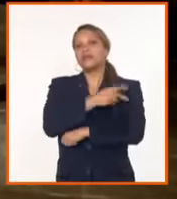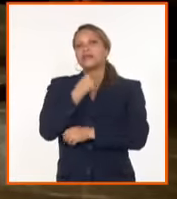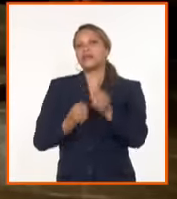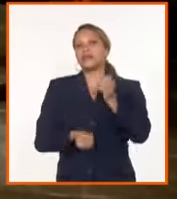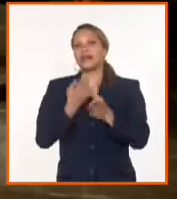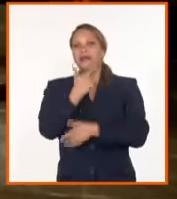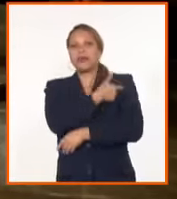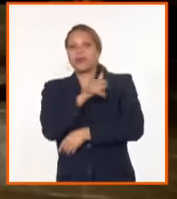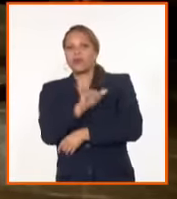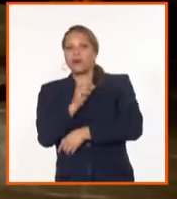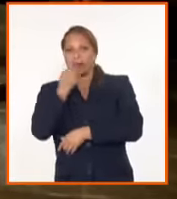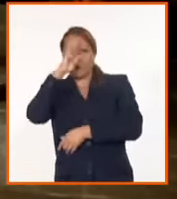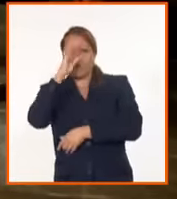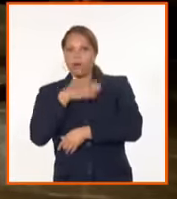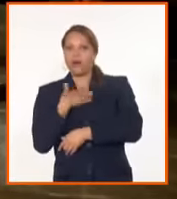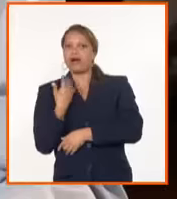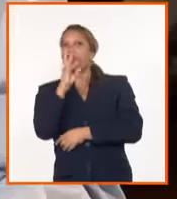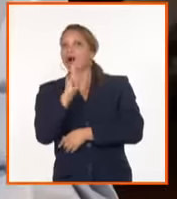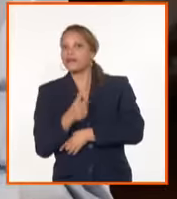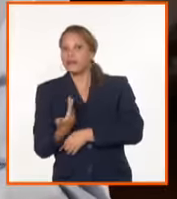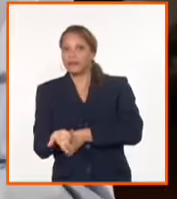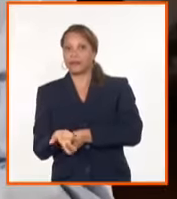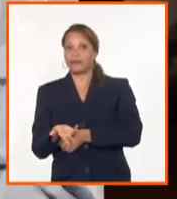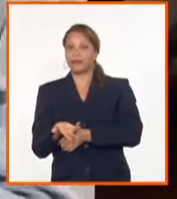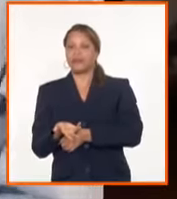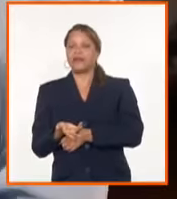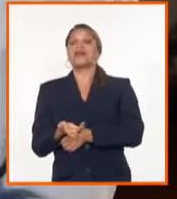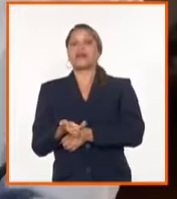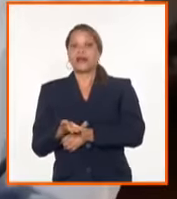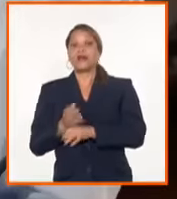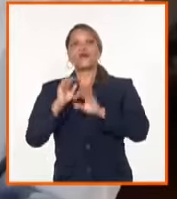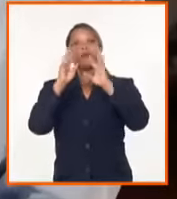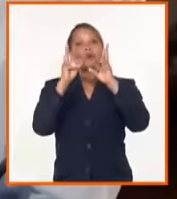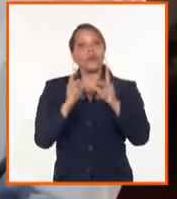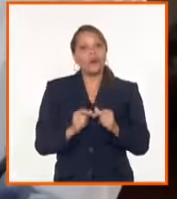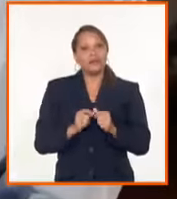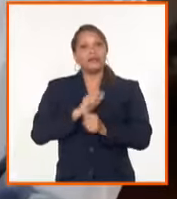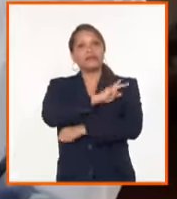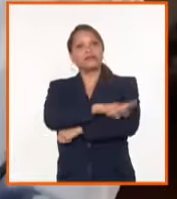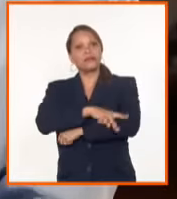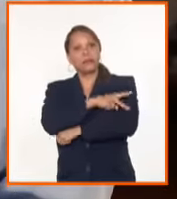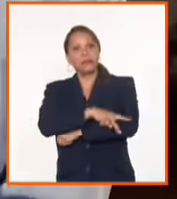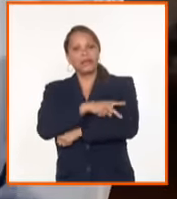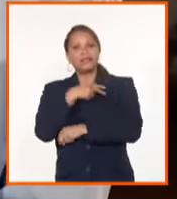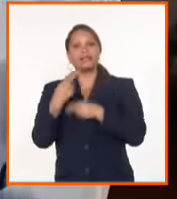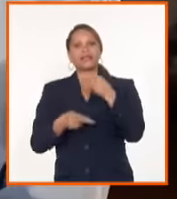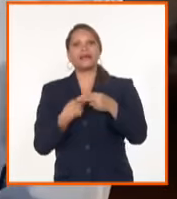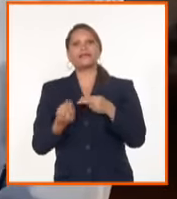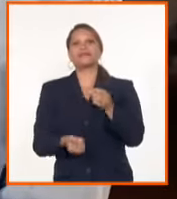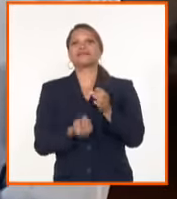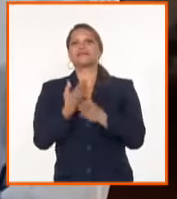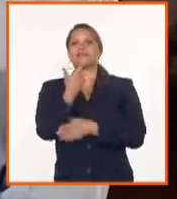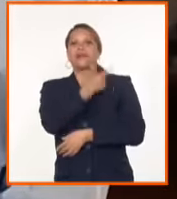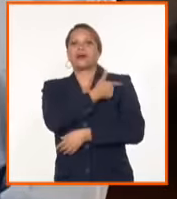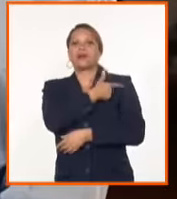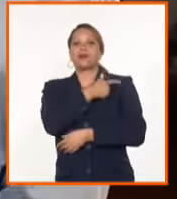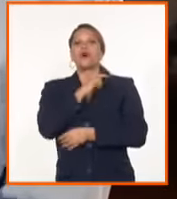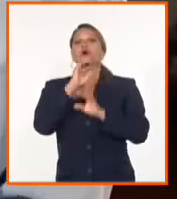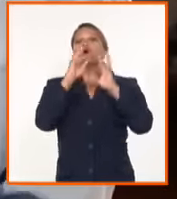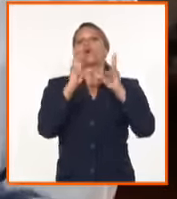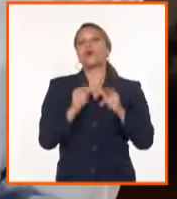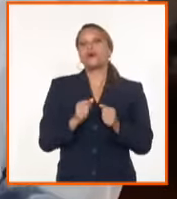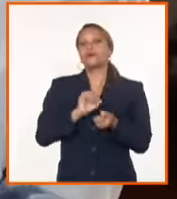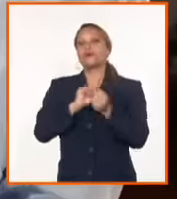como las nuestras? ¿Cuántos países subdesarrollados pudieron realizar vacunas? ¿Cuántos pudieron controlar la enfermedad por